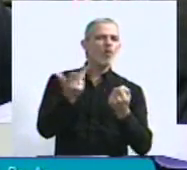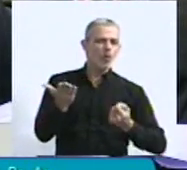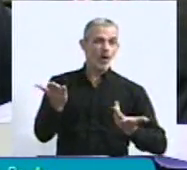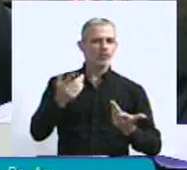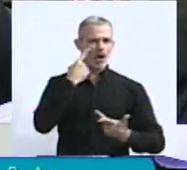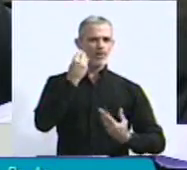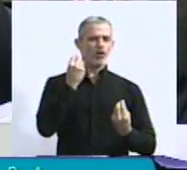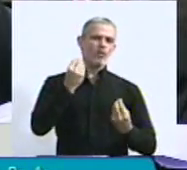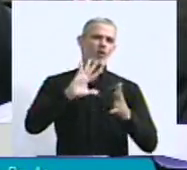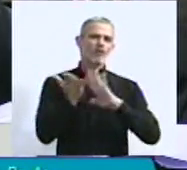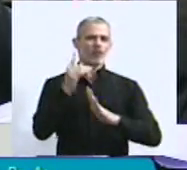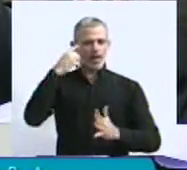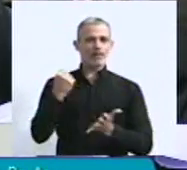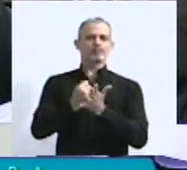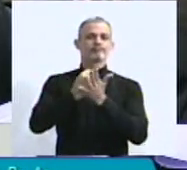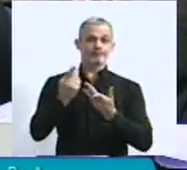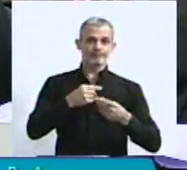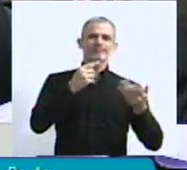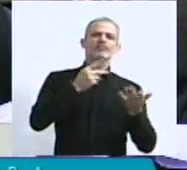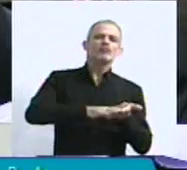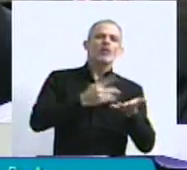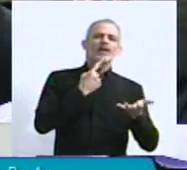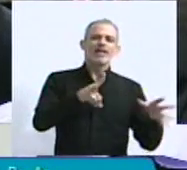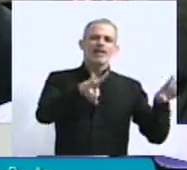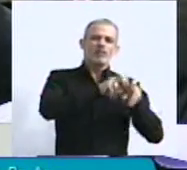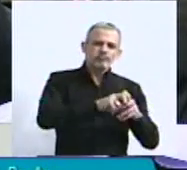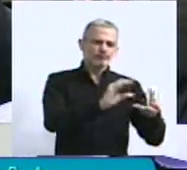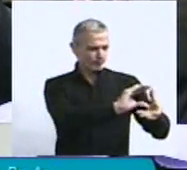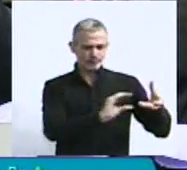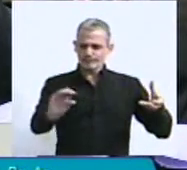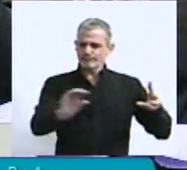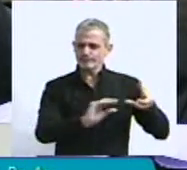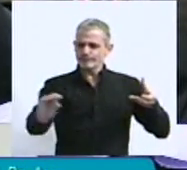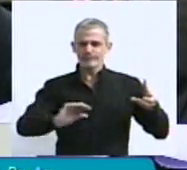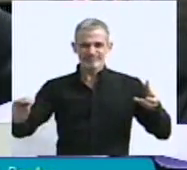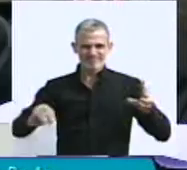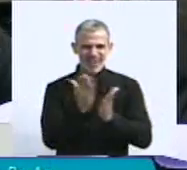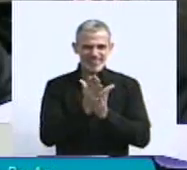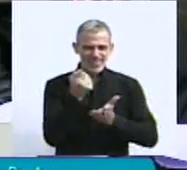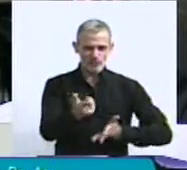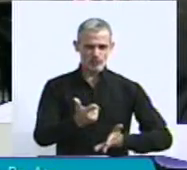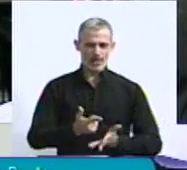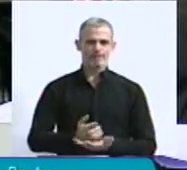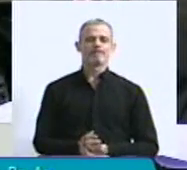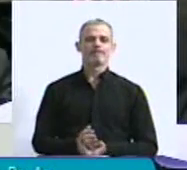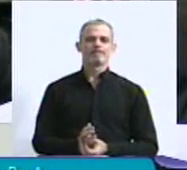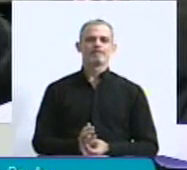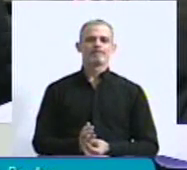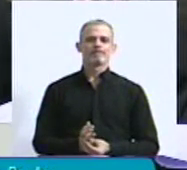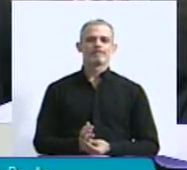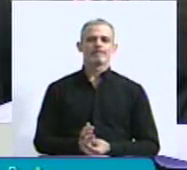impacto desde el costado fiscal y económico que la consagración de este derecho supone.